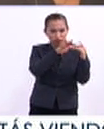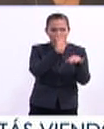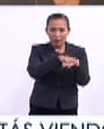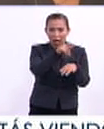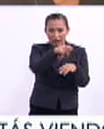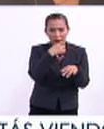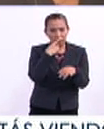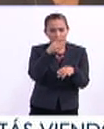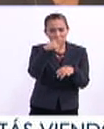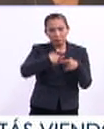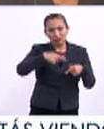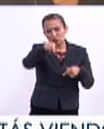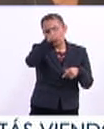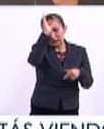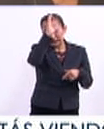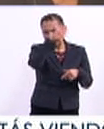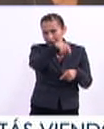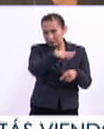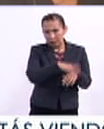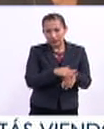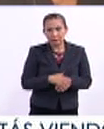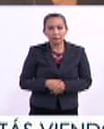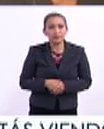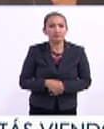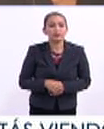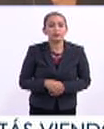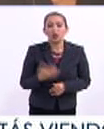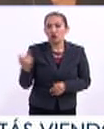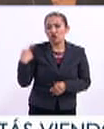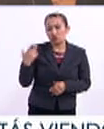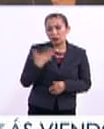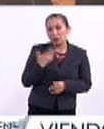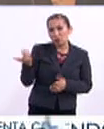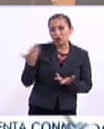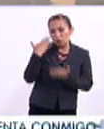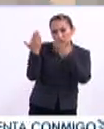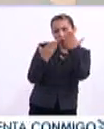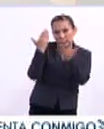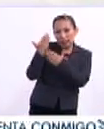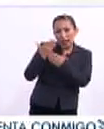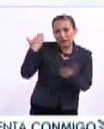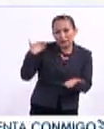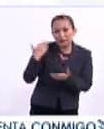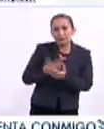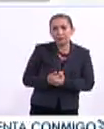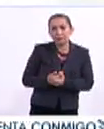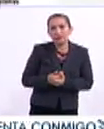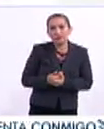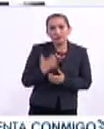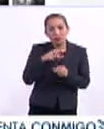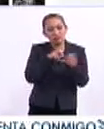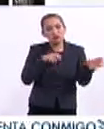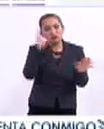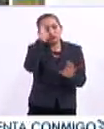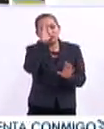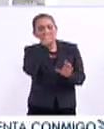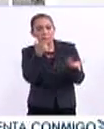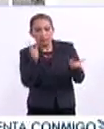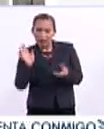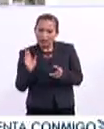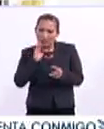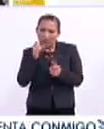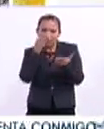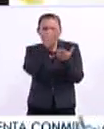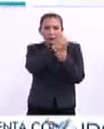más estrechos con la academia. Ambos tenemos, pues, carreras académicas, ¿no? ¿Y por qué salirse de la Independiente. academia si parece que sería